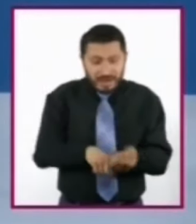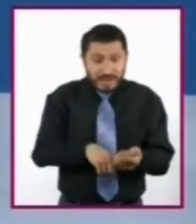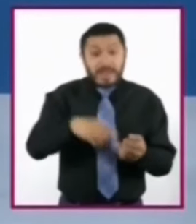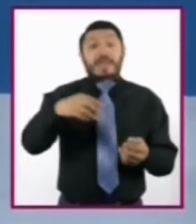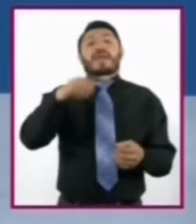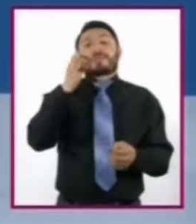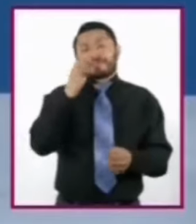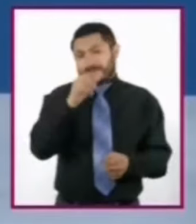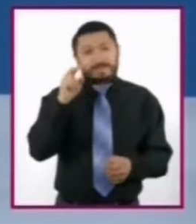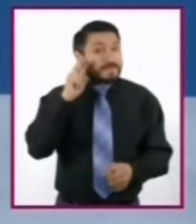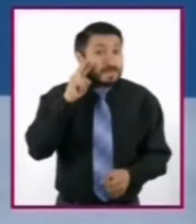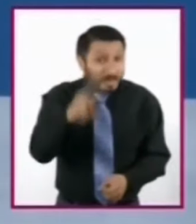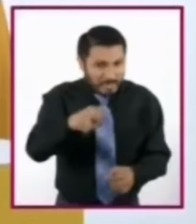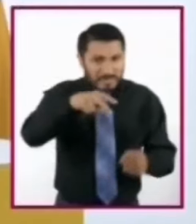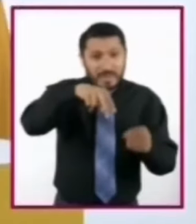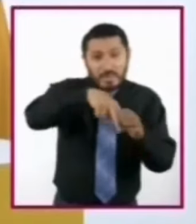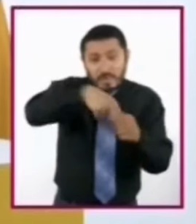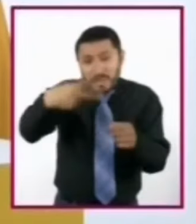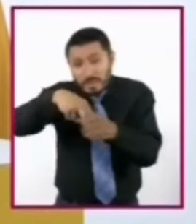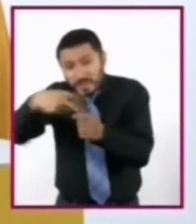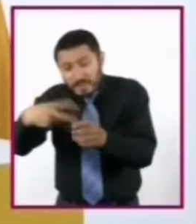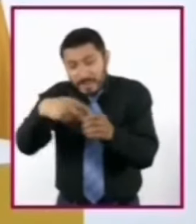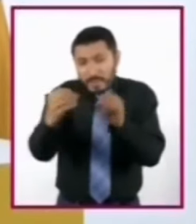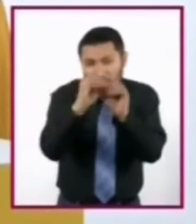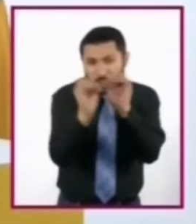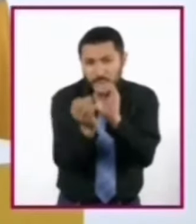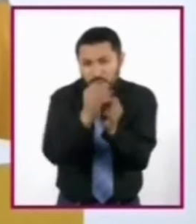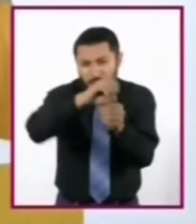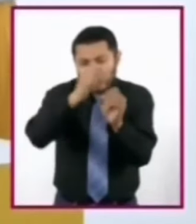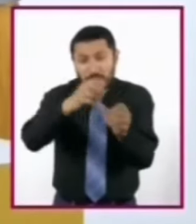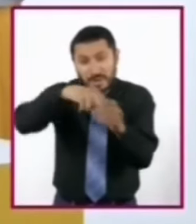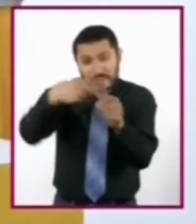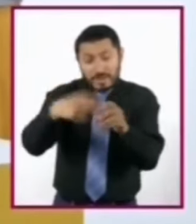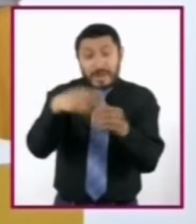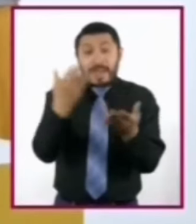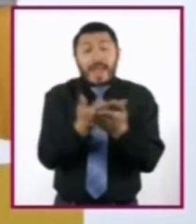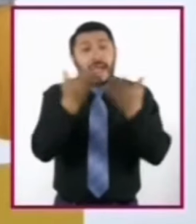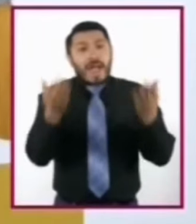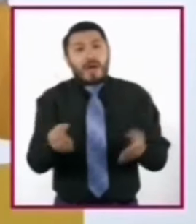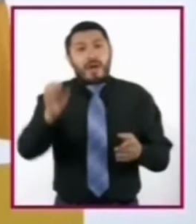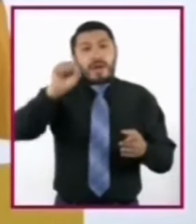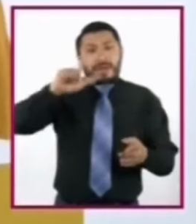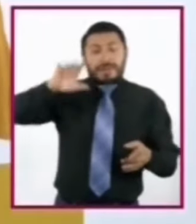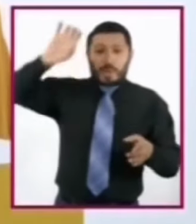espacio. Vamos a vaciar la sal hasta que veamos que está lleno el vaso.